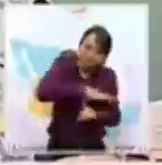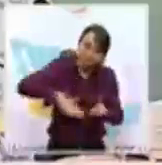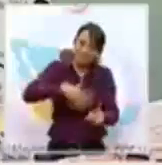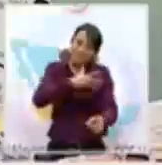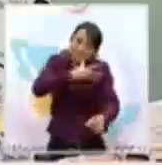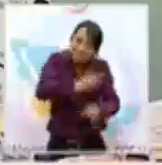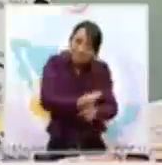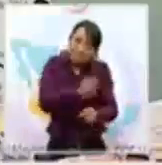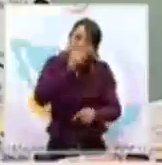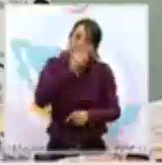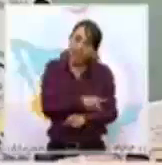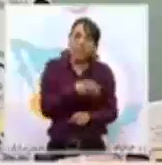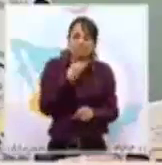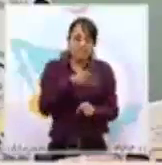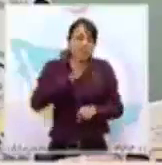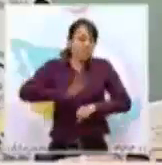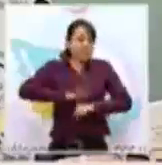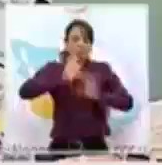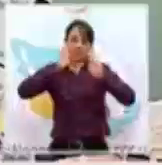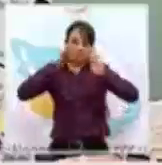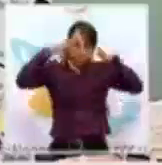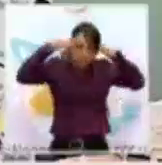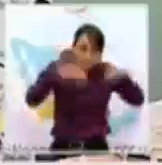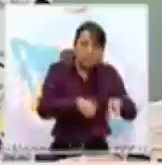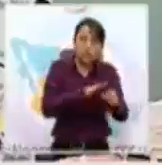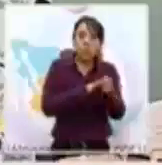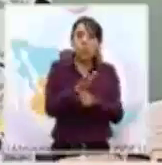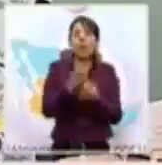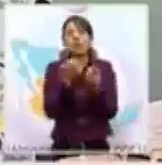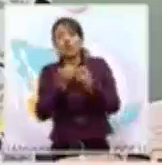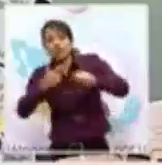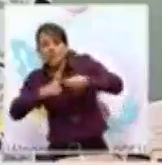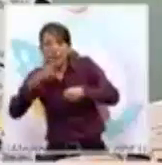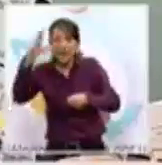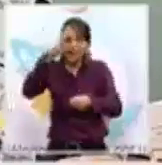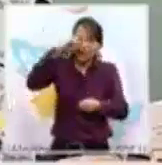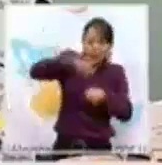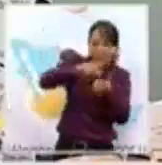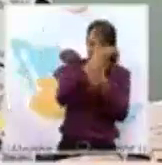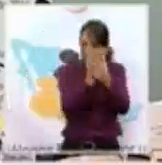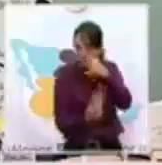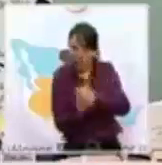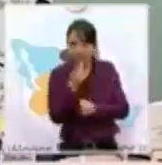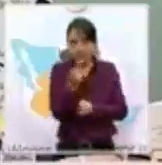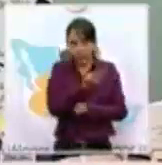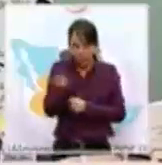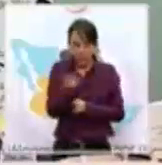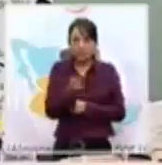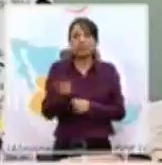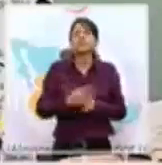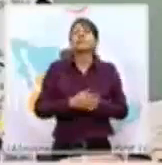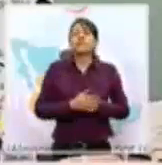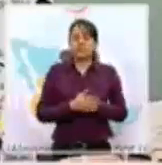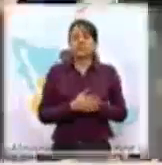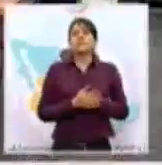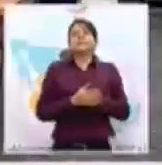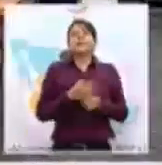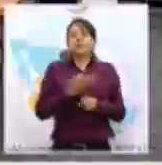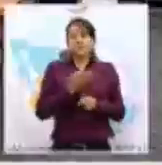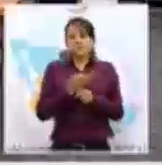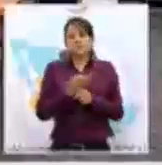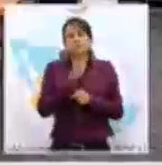aspectos socioculturales, también los estudios que nosotros hemos hecho nos permiten identificar 4